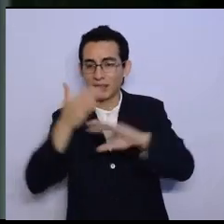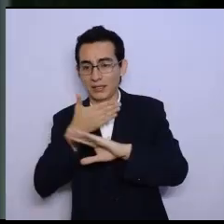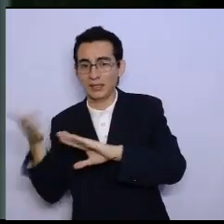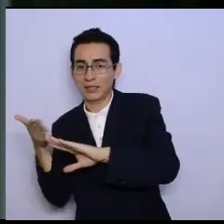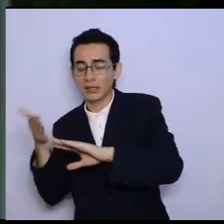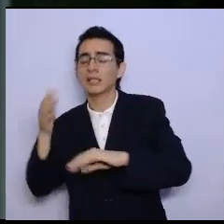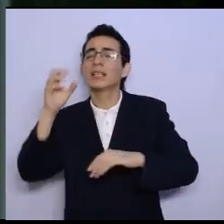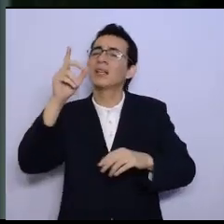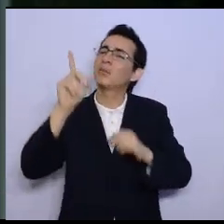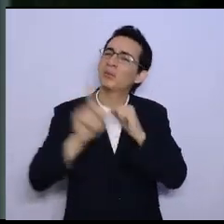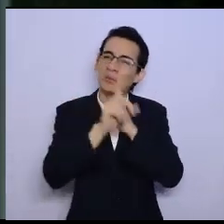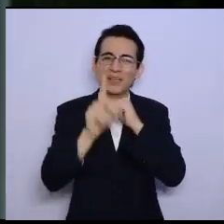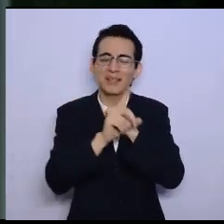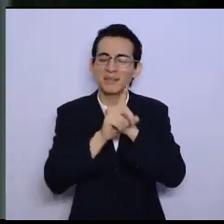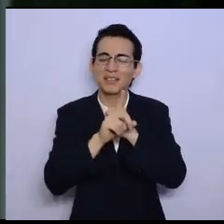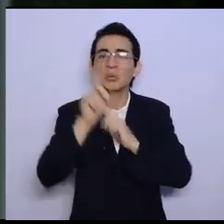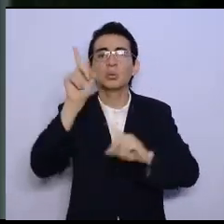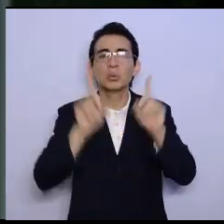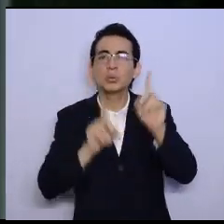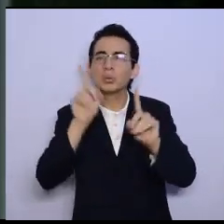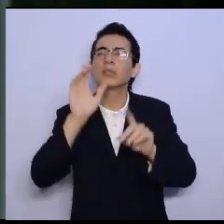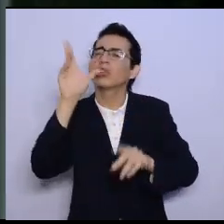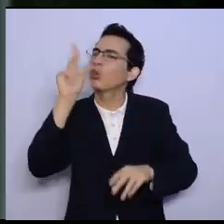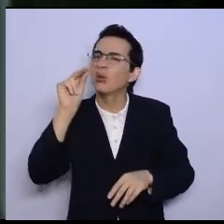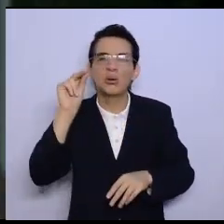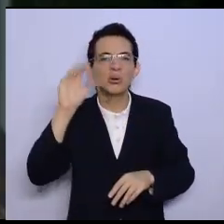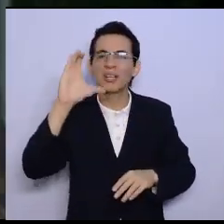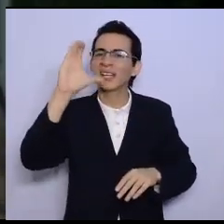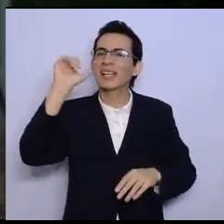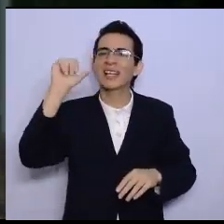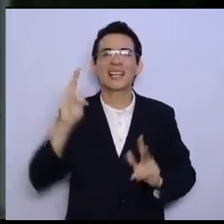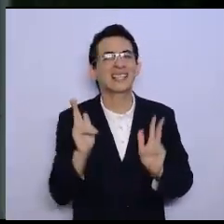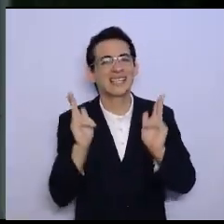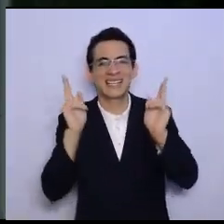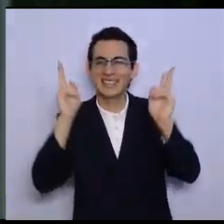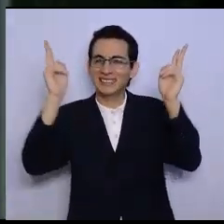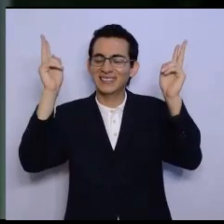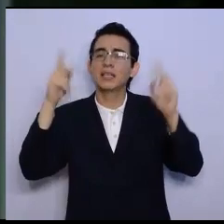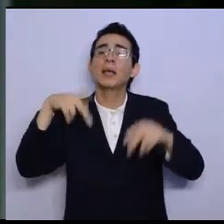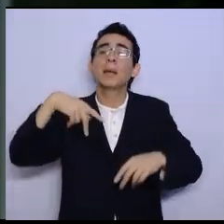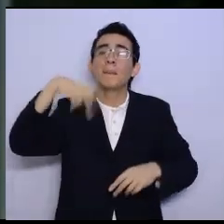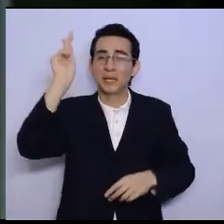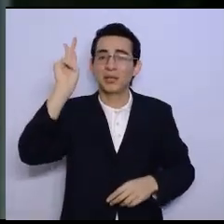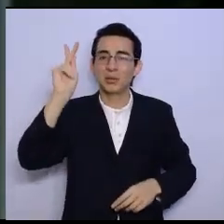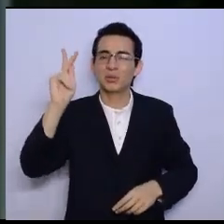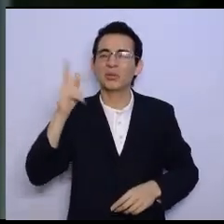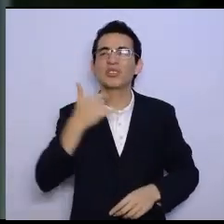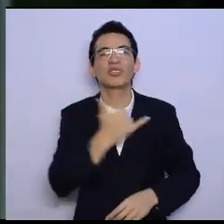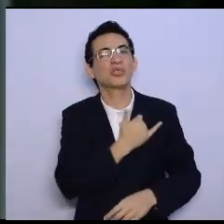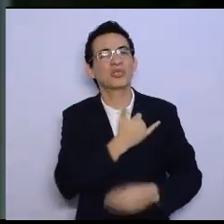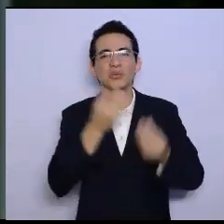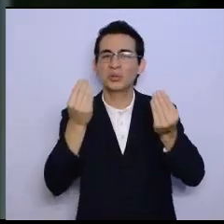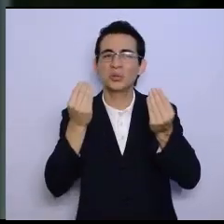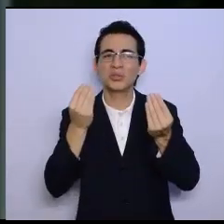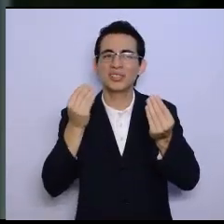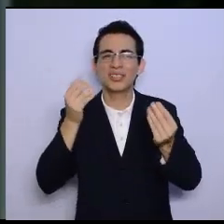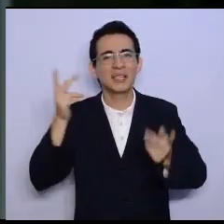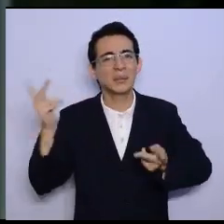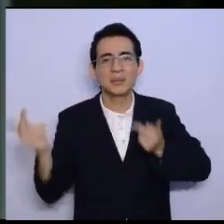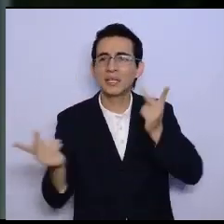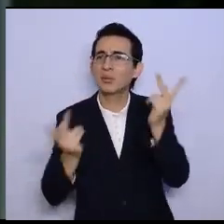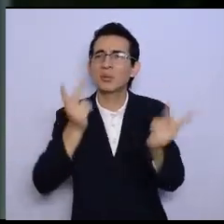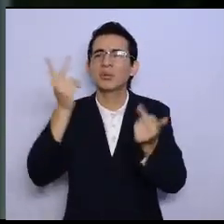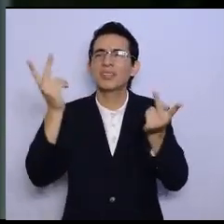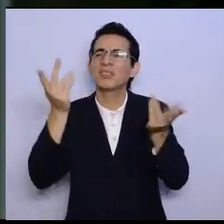a Dios, parece que no es cáncer. Pero me han surgido muchas preguntas. ¿Por qué hay niños